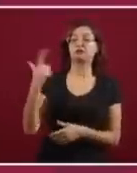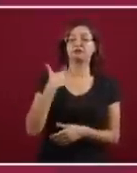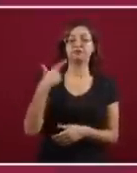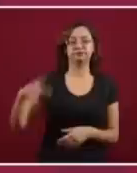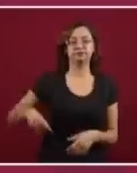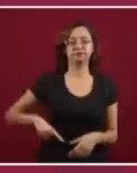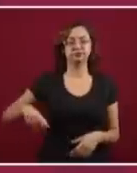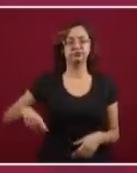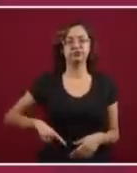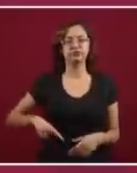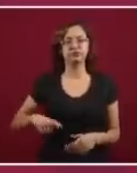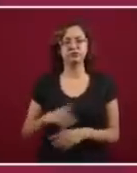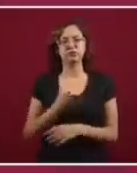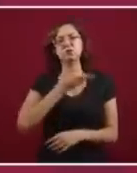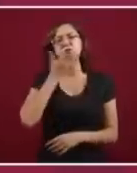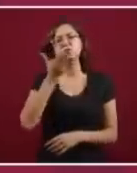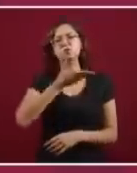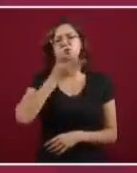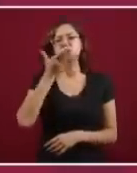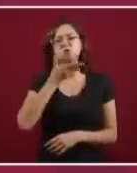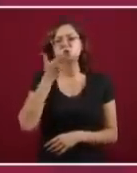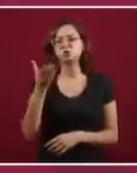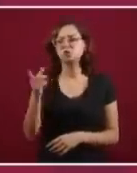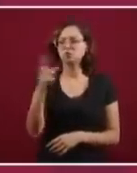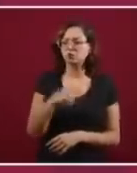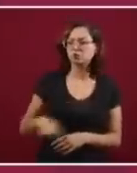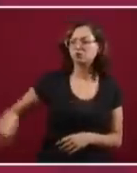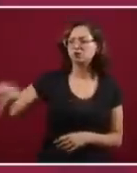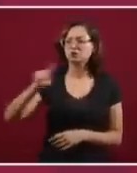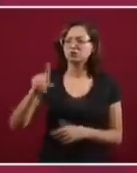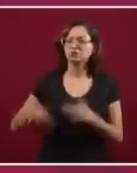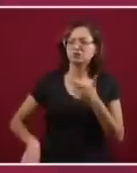amenazar a opositores